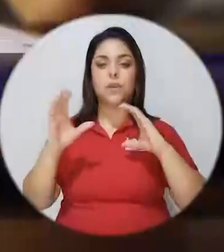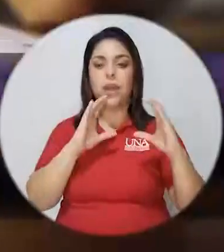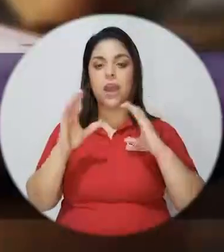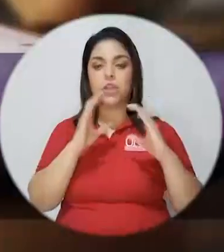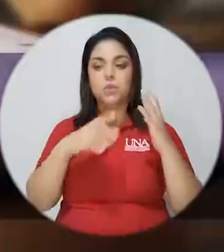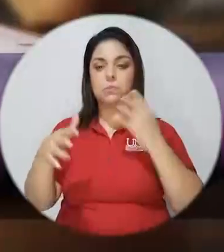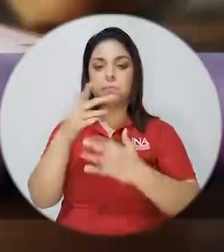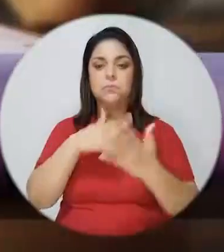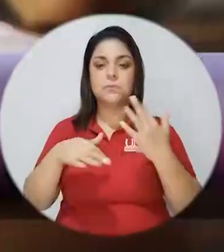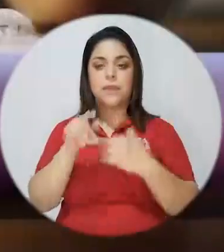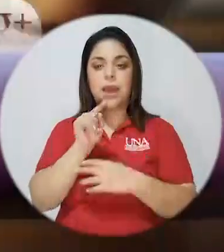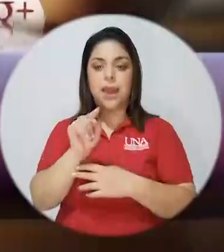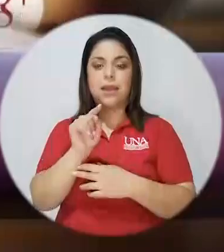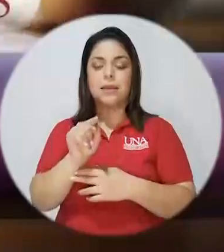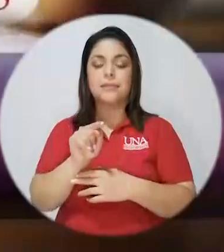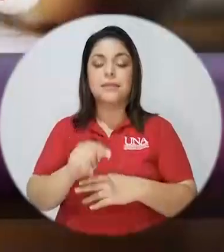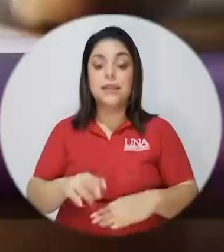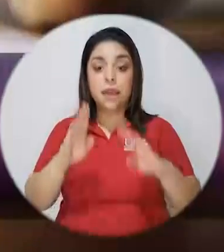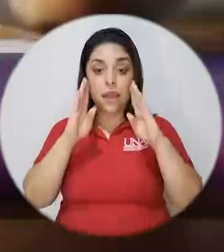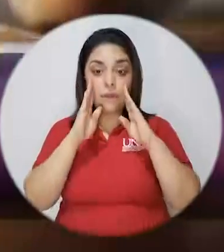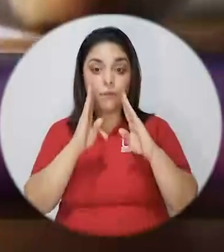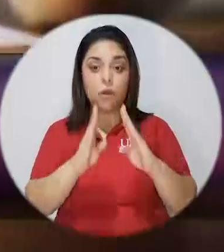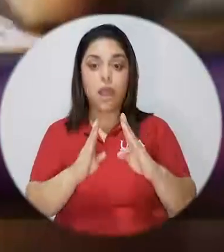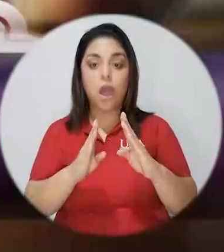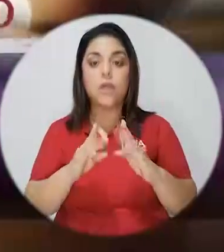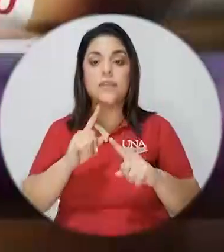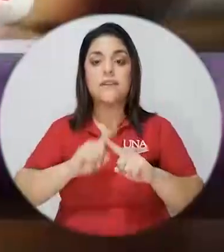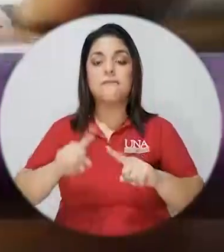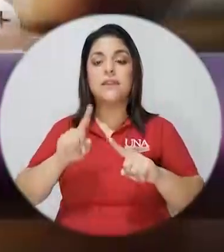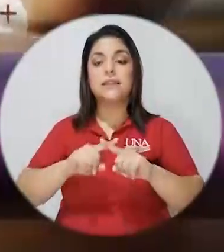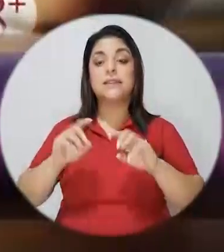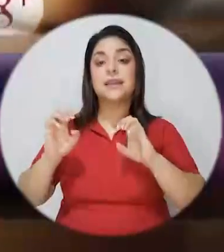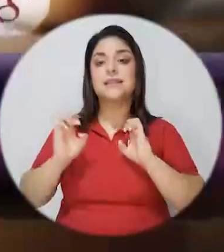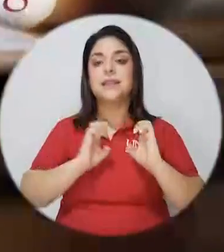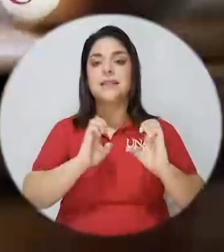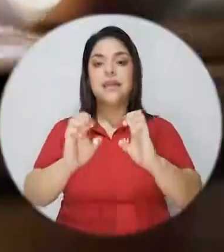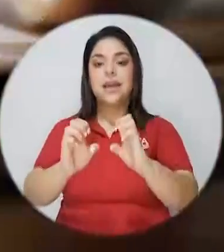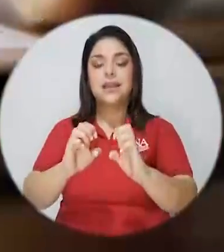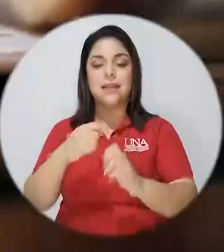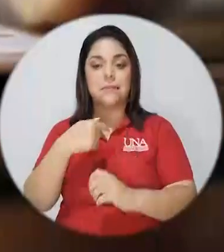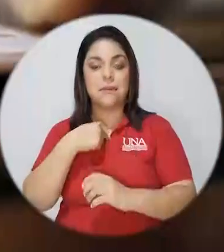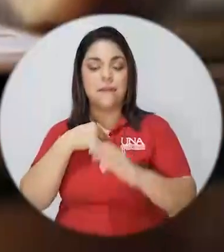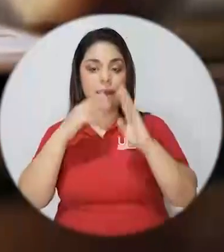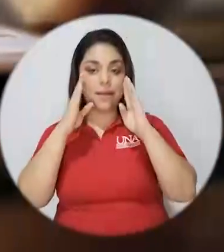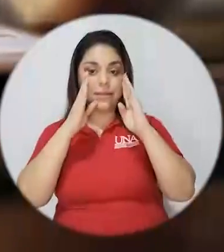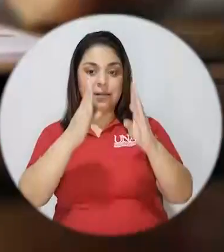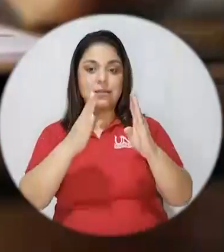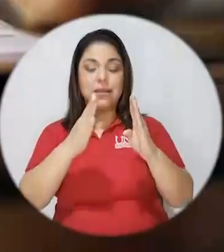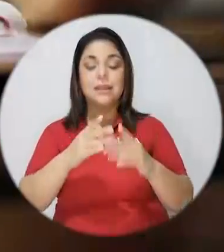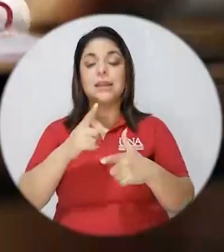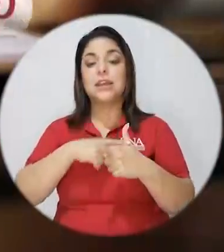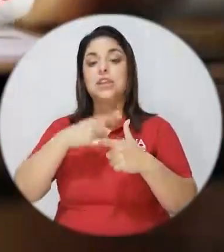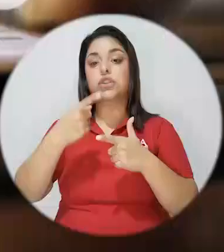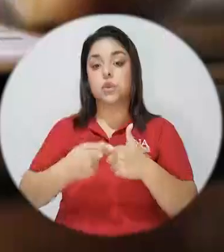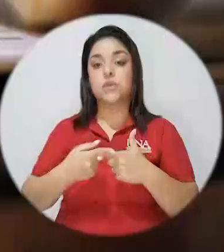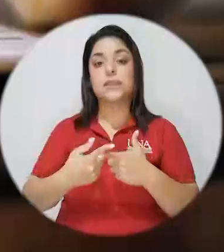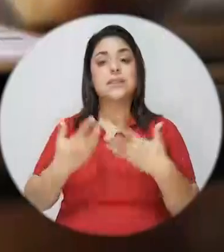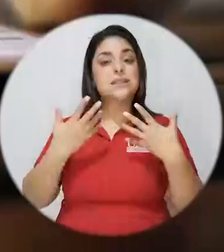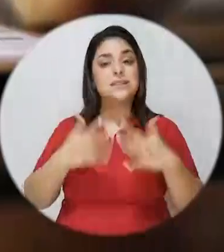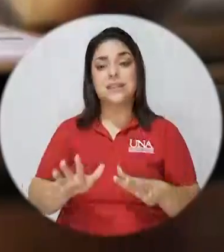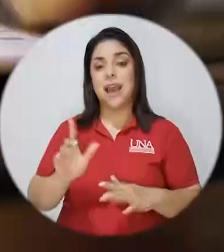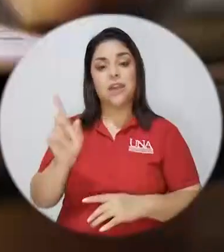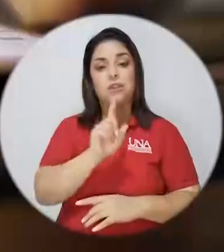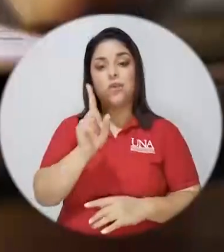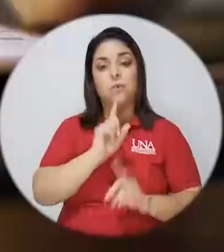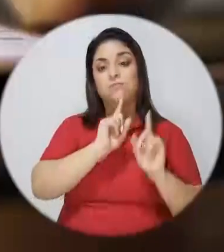interacción y tener enfocados las estrategias con las que los van a atender. Entonces han tenido que volcar lo